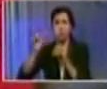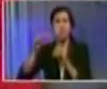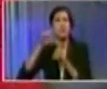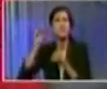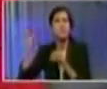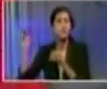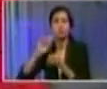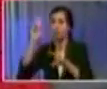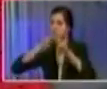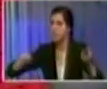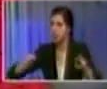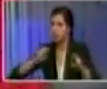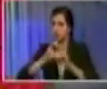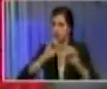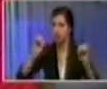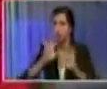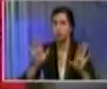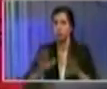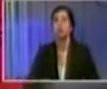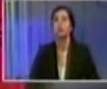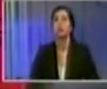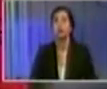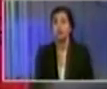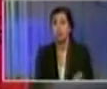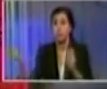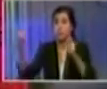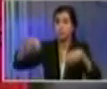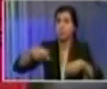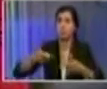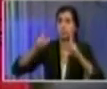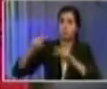pero además invertir para que no lleguen